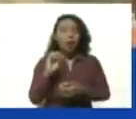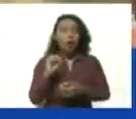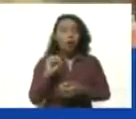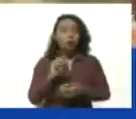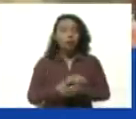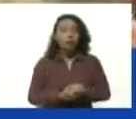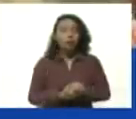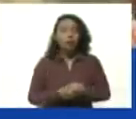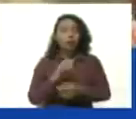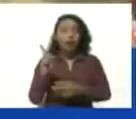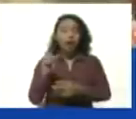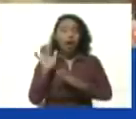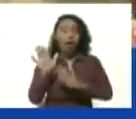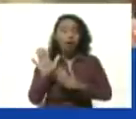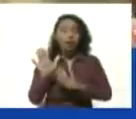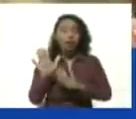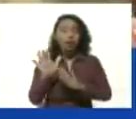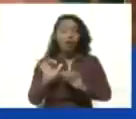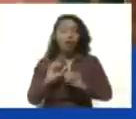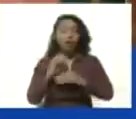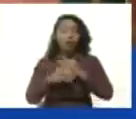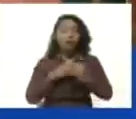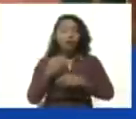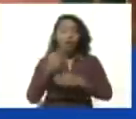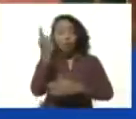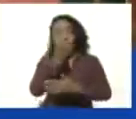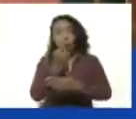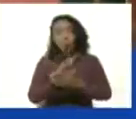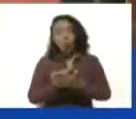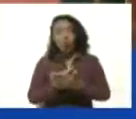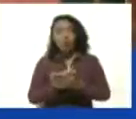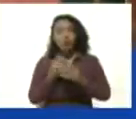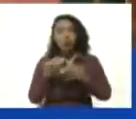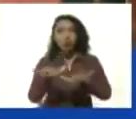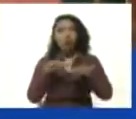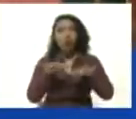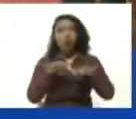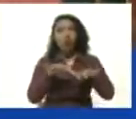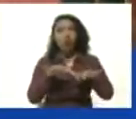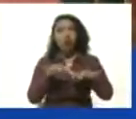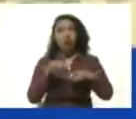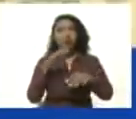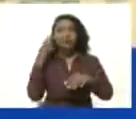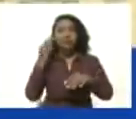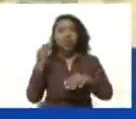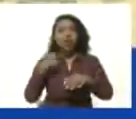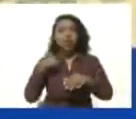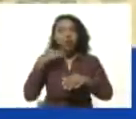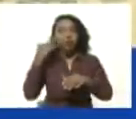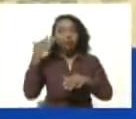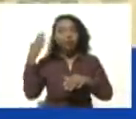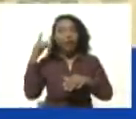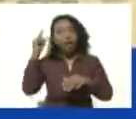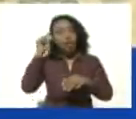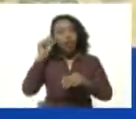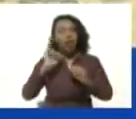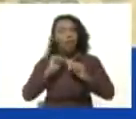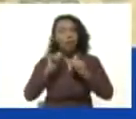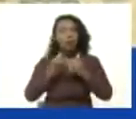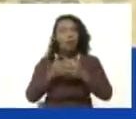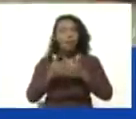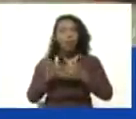Y a partir de allí hicieron el diseño, mire, majestuoso. Ya estoy soñando con el día en que